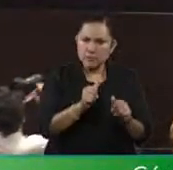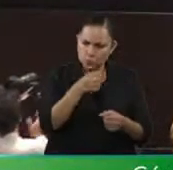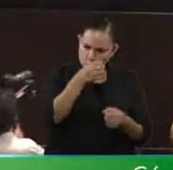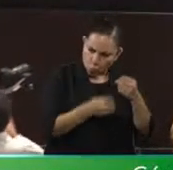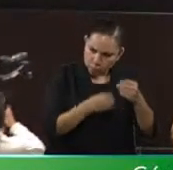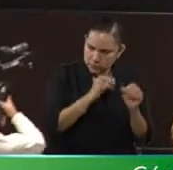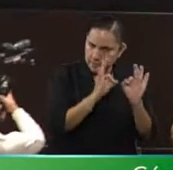tiene ahora el